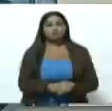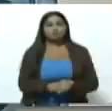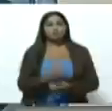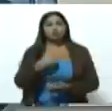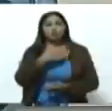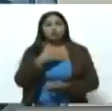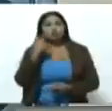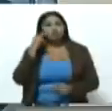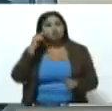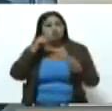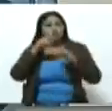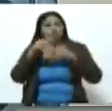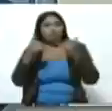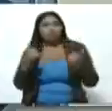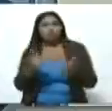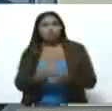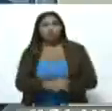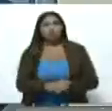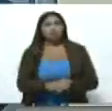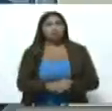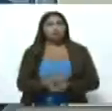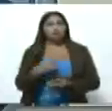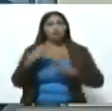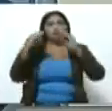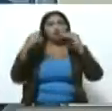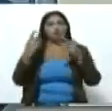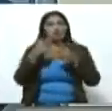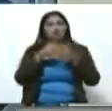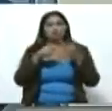este marco, obviamente, hablar de dos